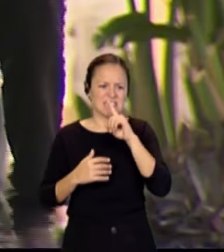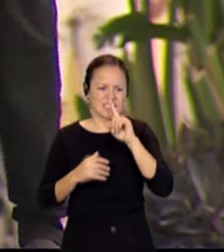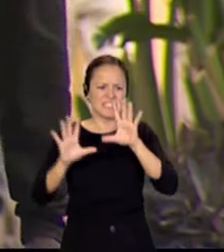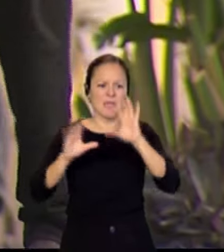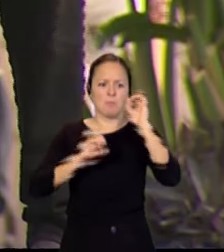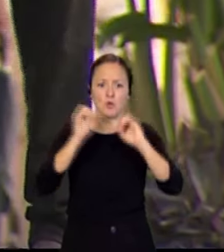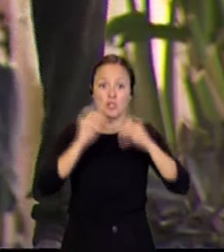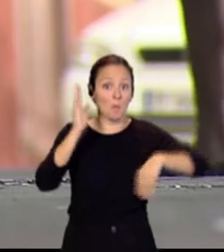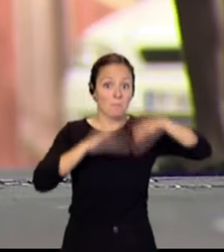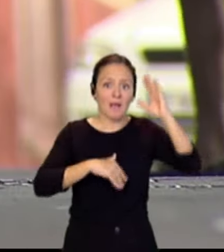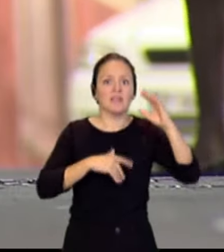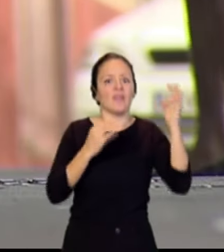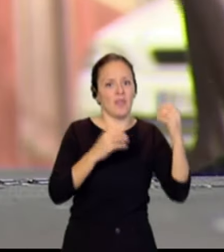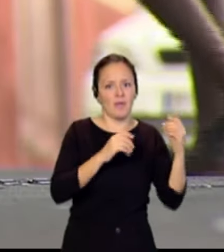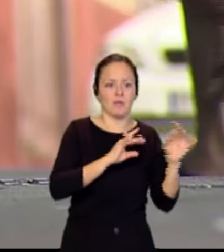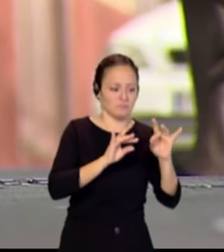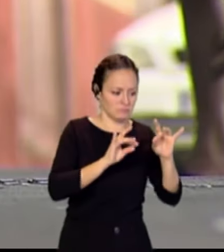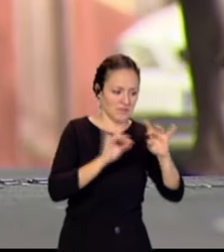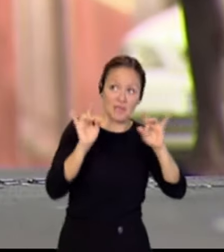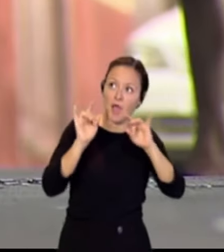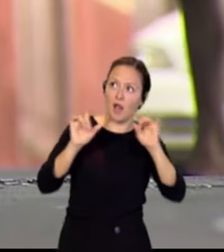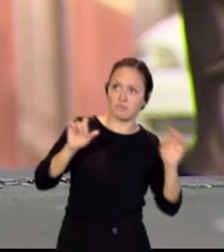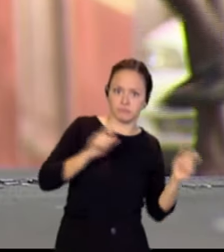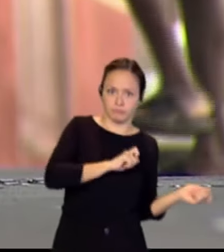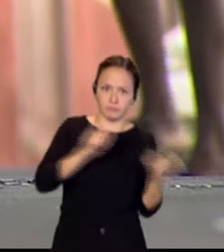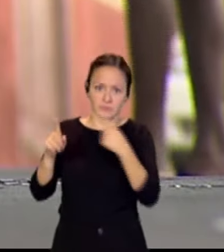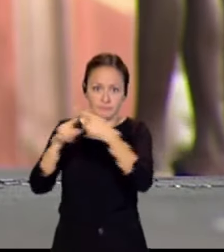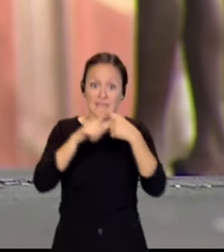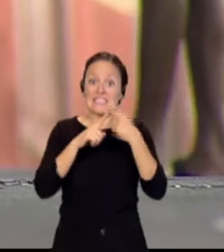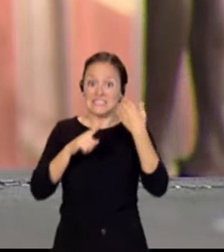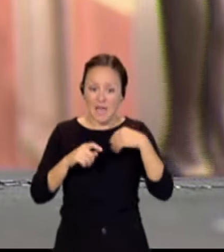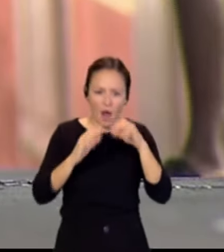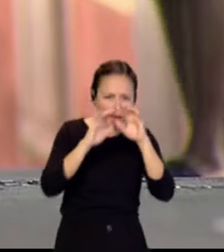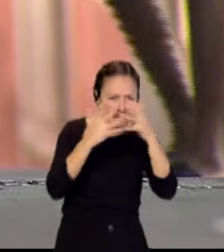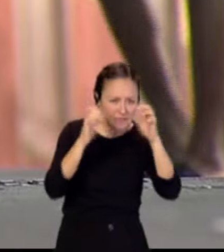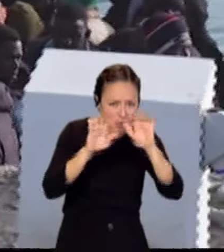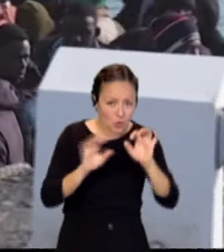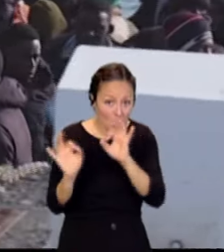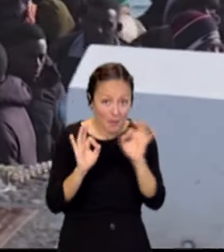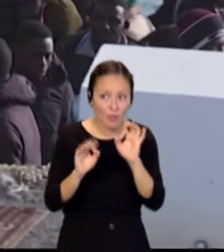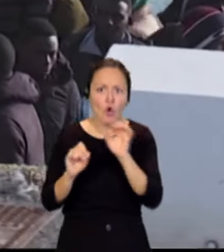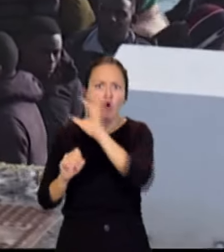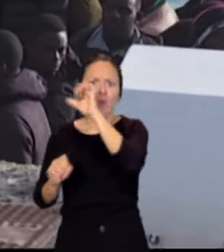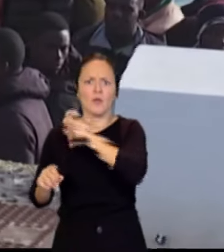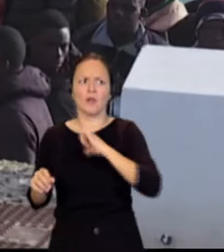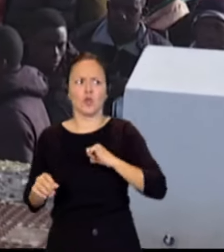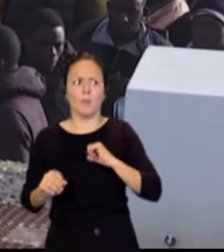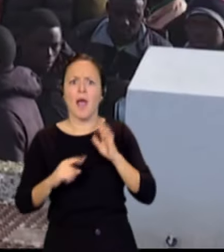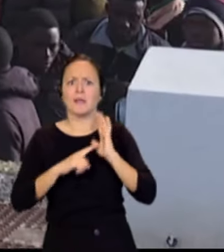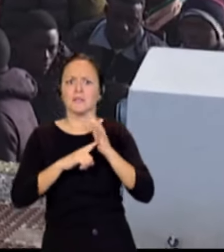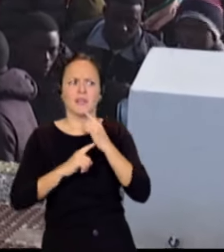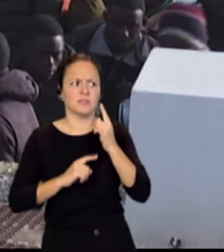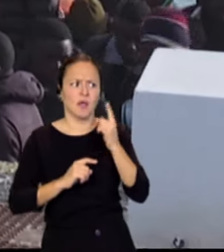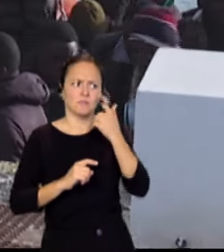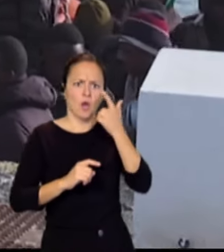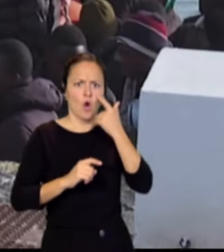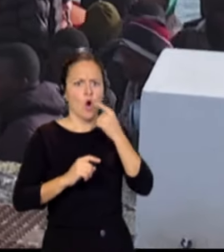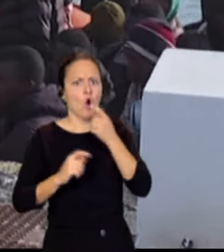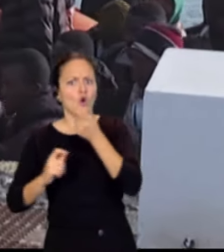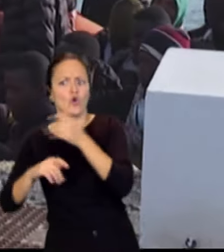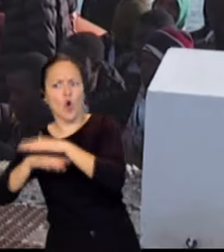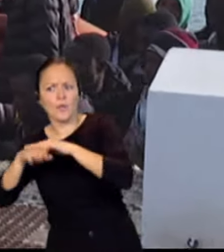responsabilidad compartida comienzan las primeras reacciones desde Castilla y león su presidente pide más fluidez entre gobierno